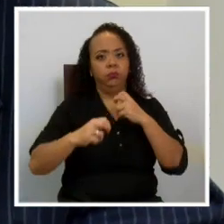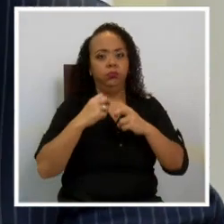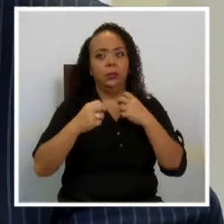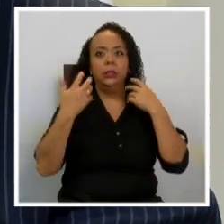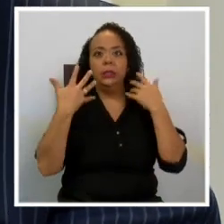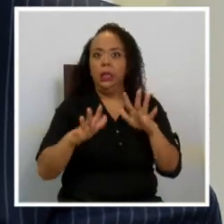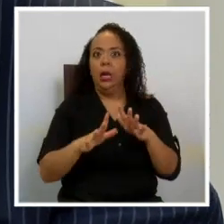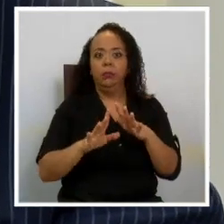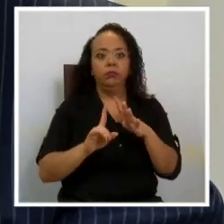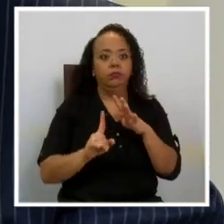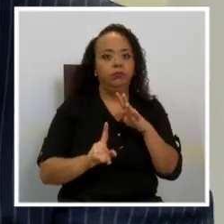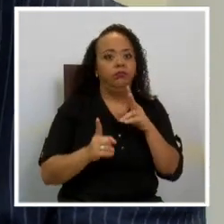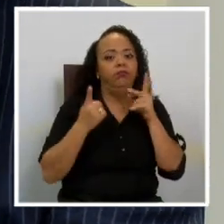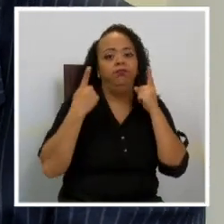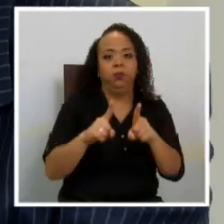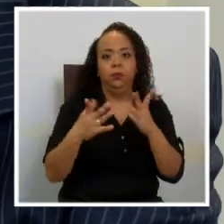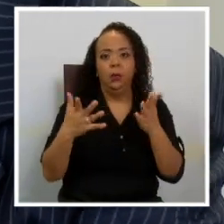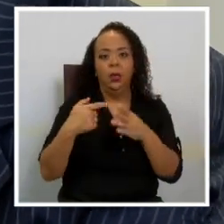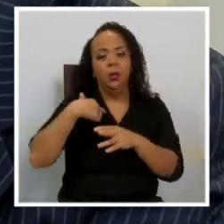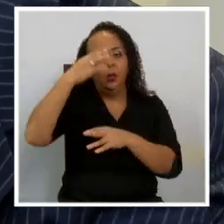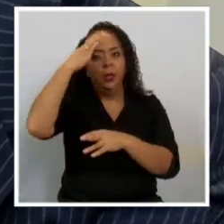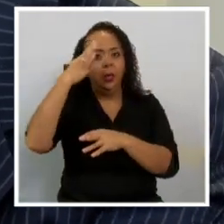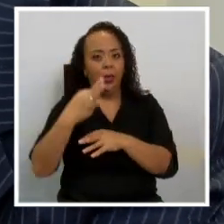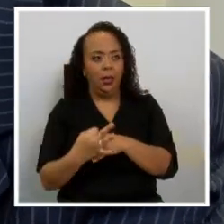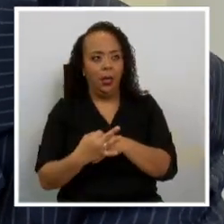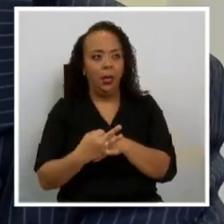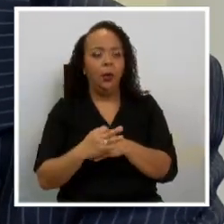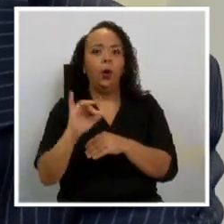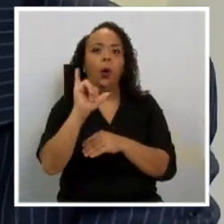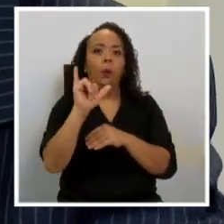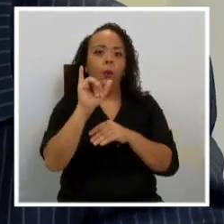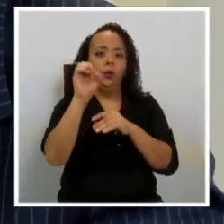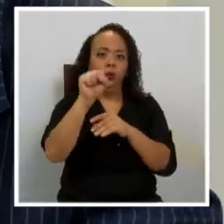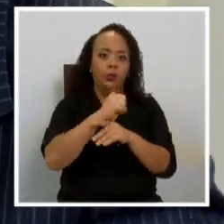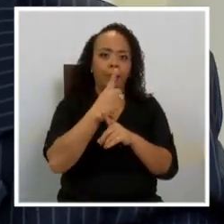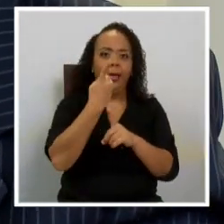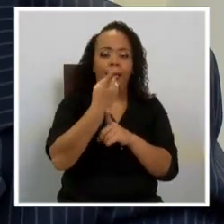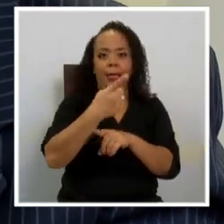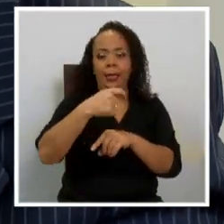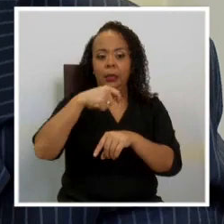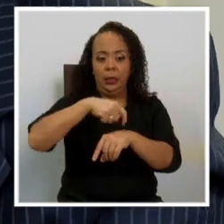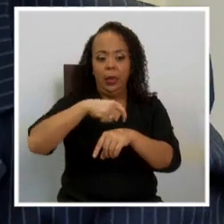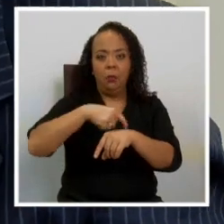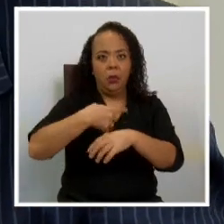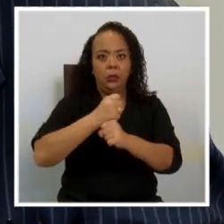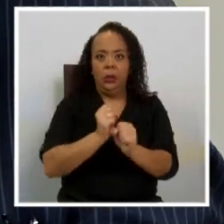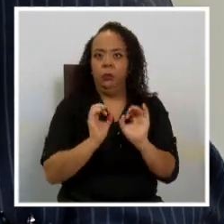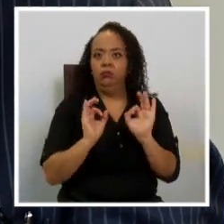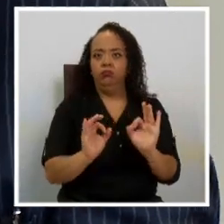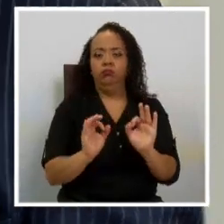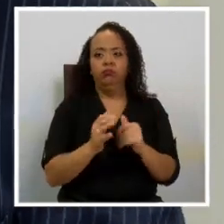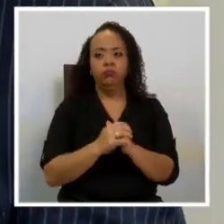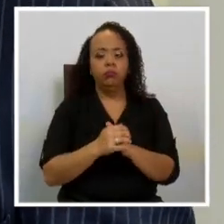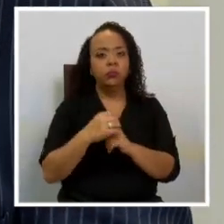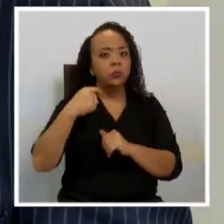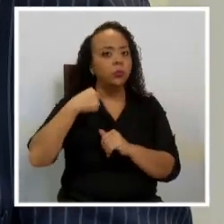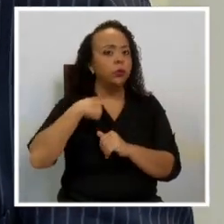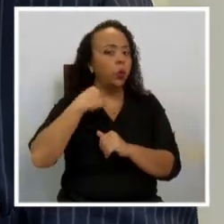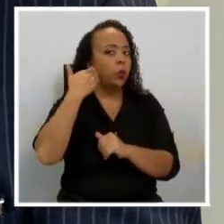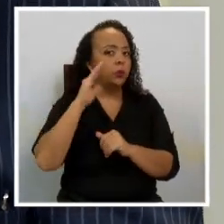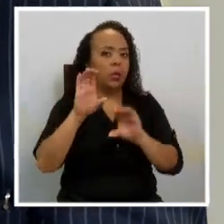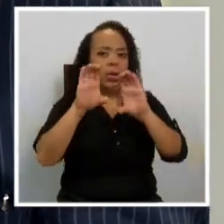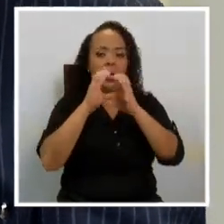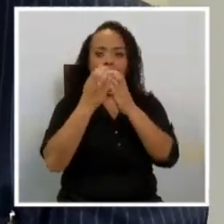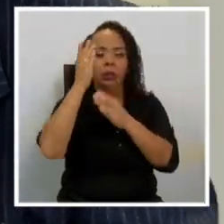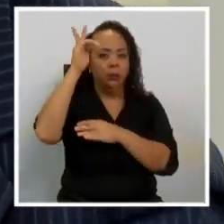brotado. Creo que estamos como sociedad a tiempo de hacerlo. Yo no sé si la clase política